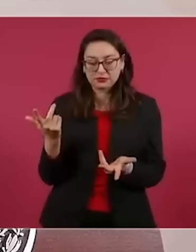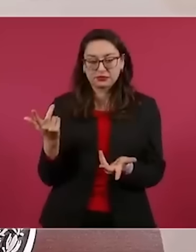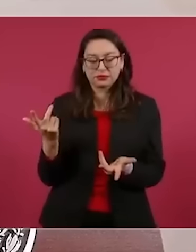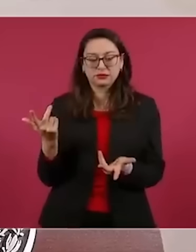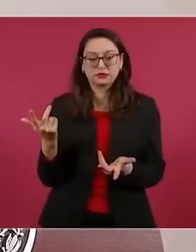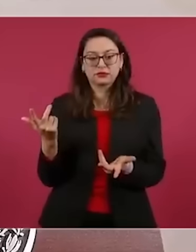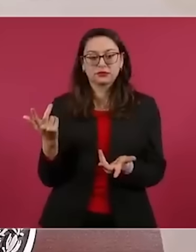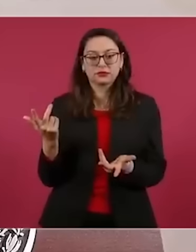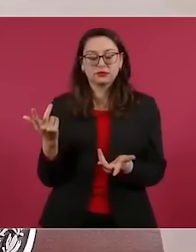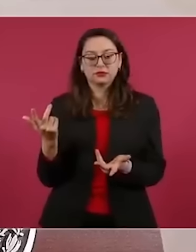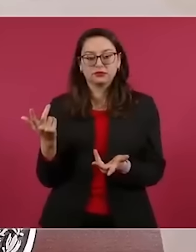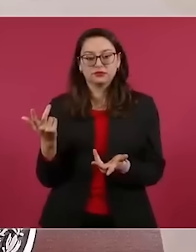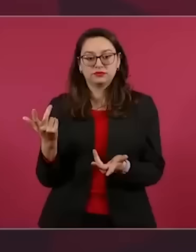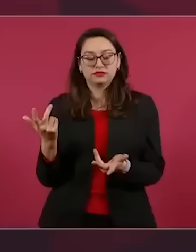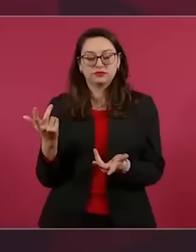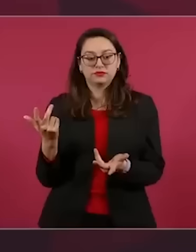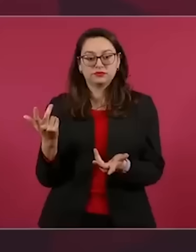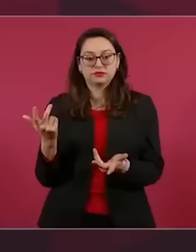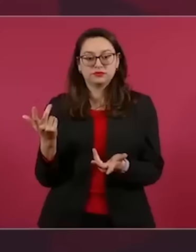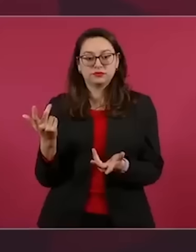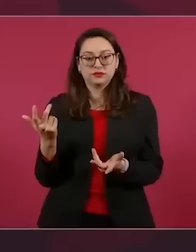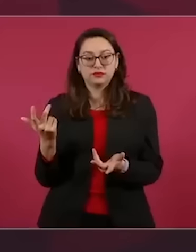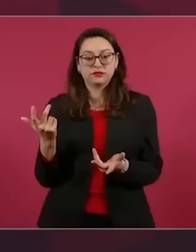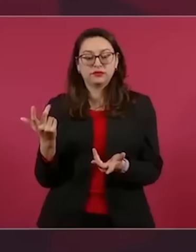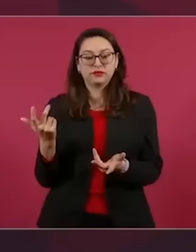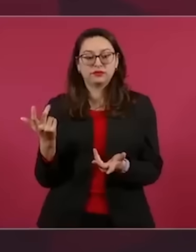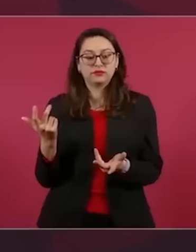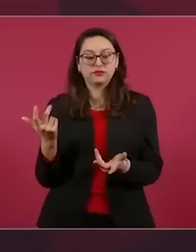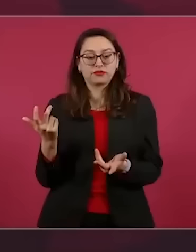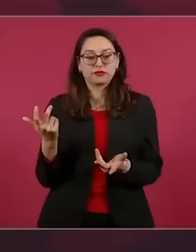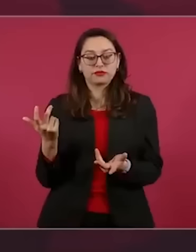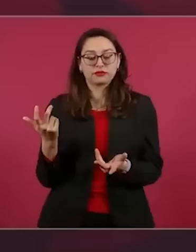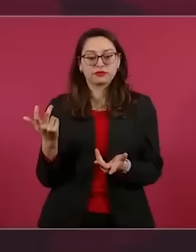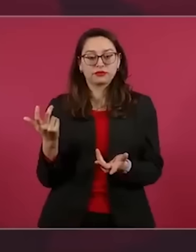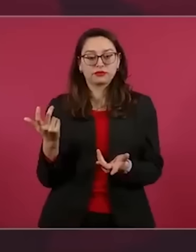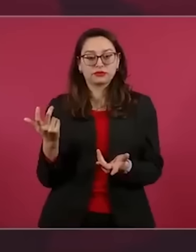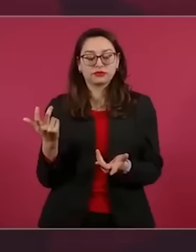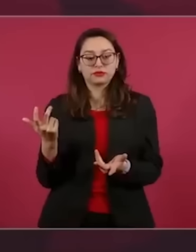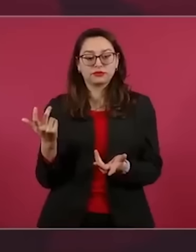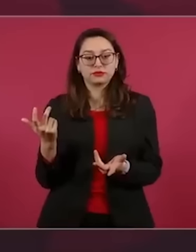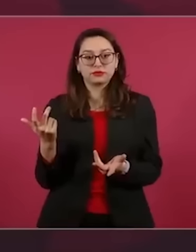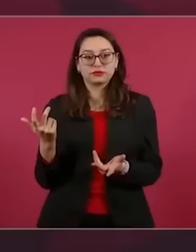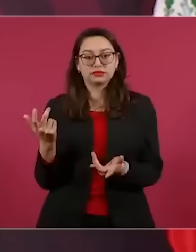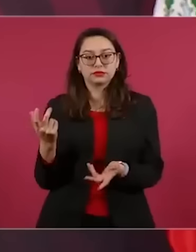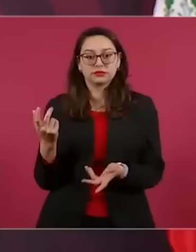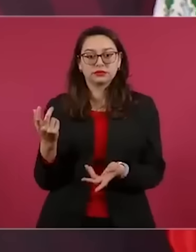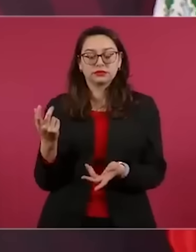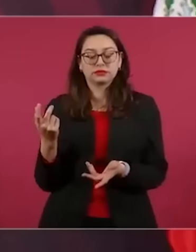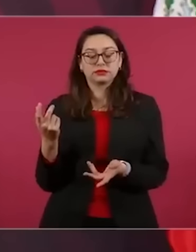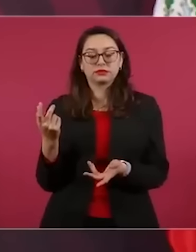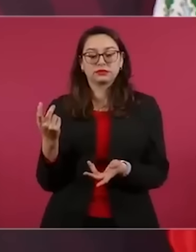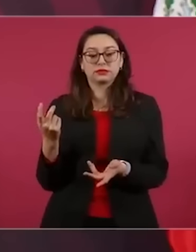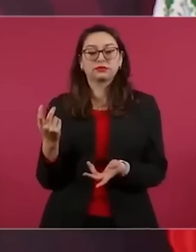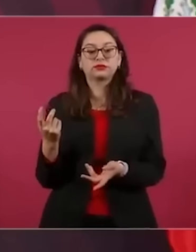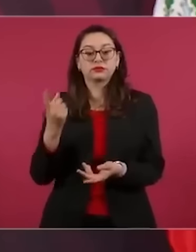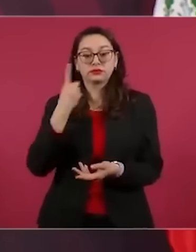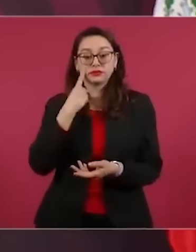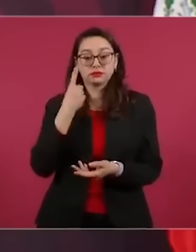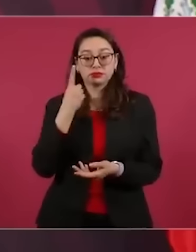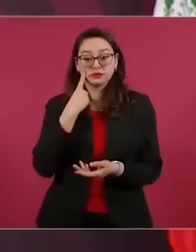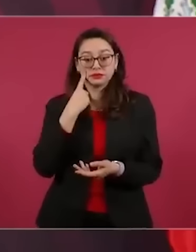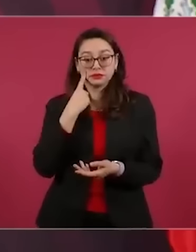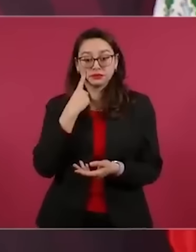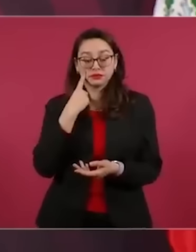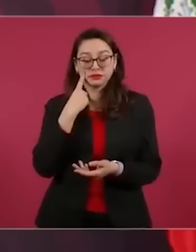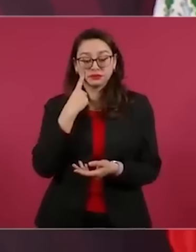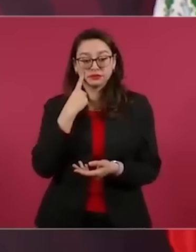periodista no lo que hay que hacer con los delincuentes es aplicar la ley pero no voy a establecer contacto comunicación con un criminal respondió el